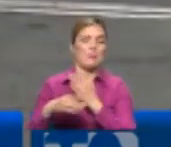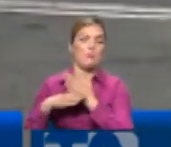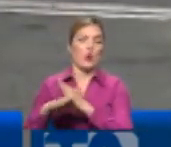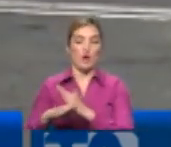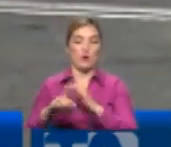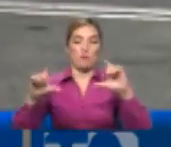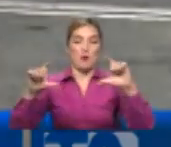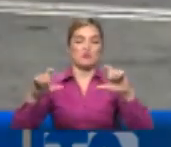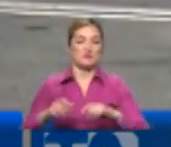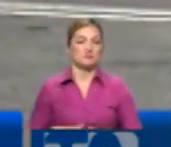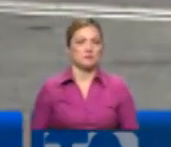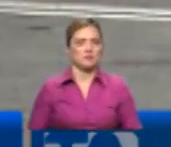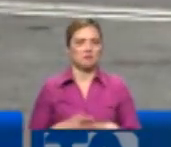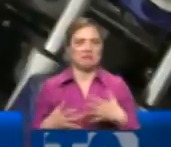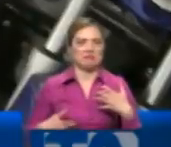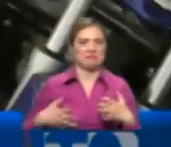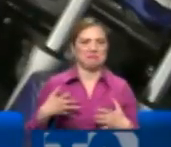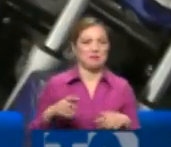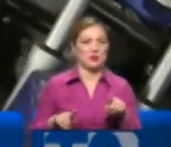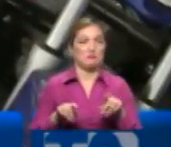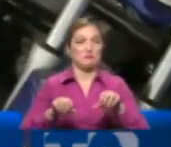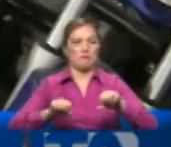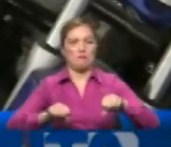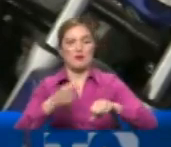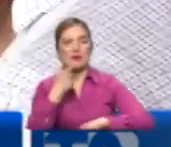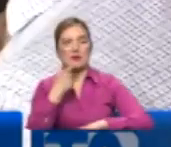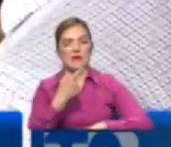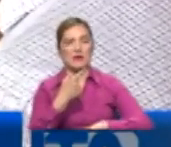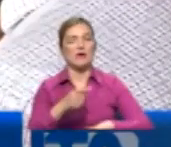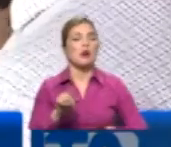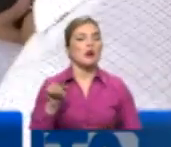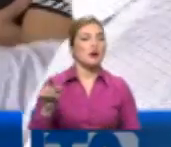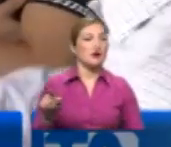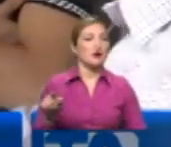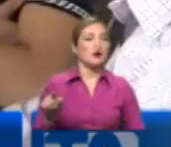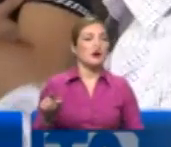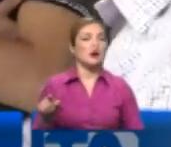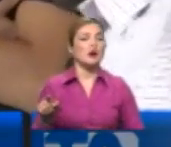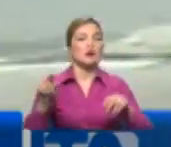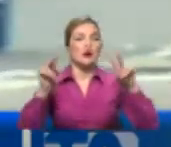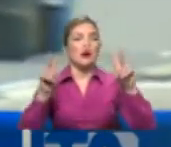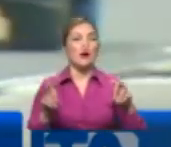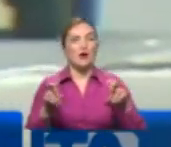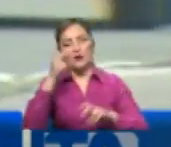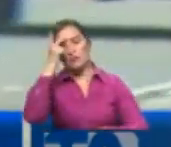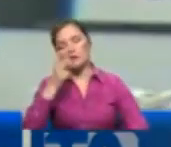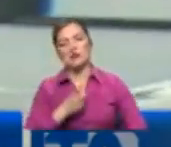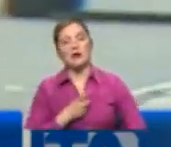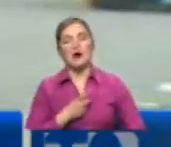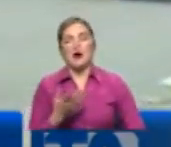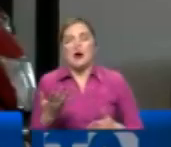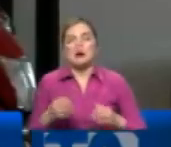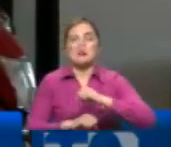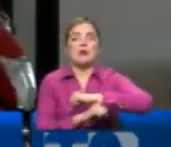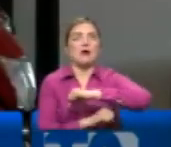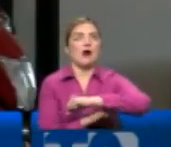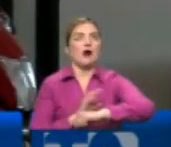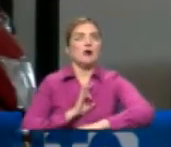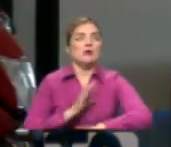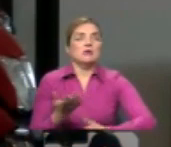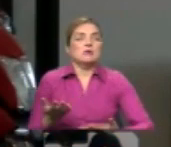causando malestar en algunos sectores los motociclistas consideran que es una medida apresurada sin sustento técnico con